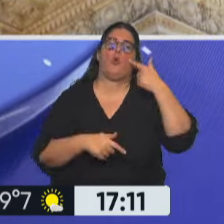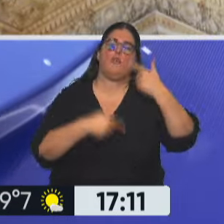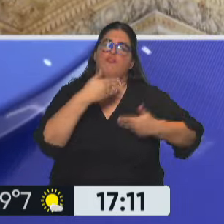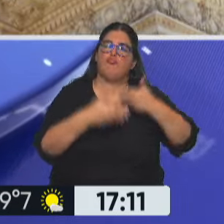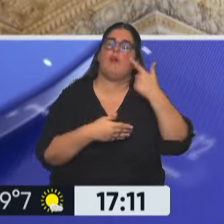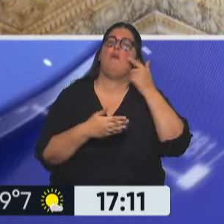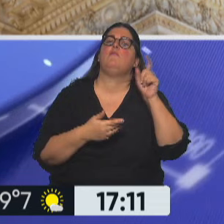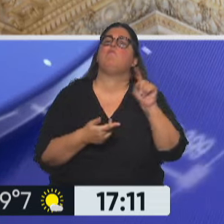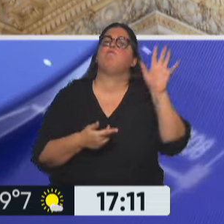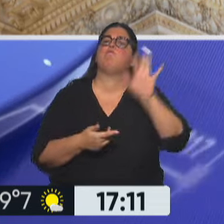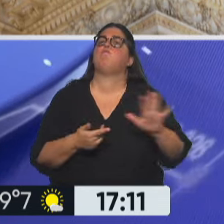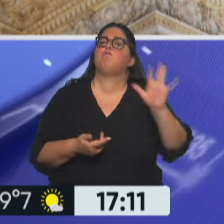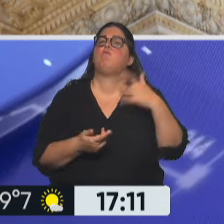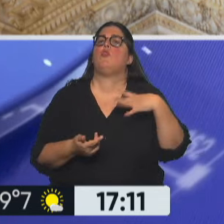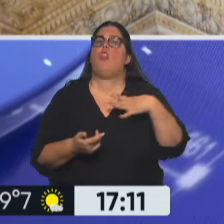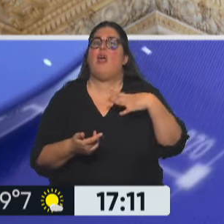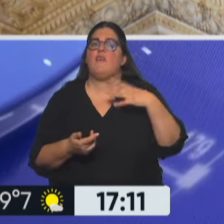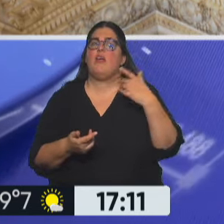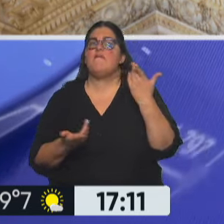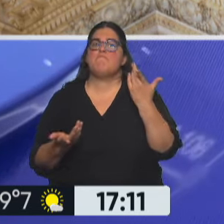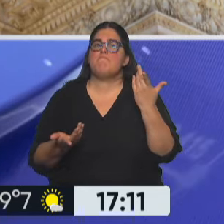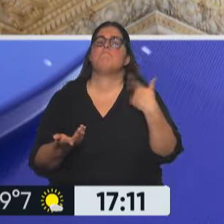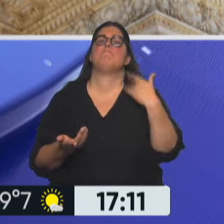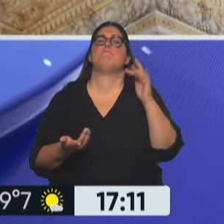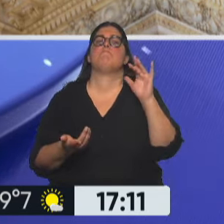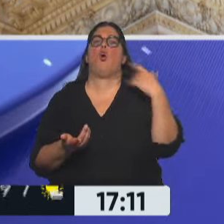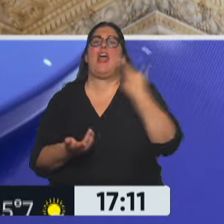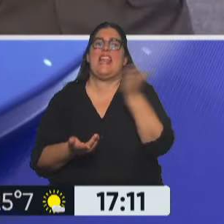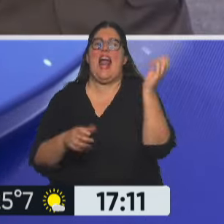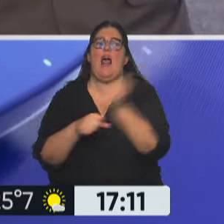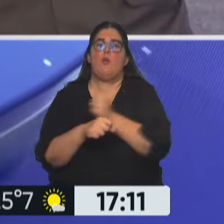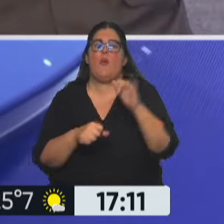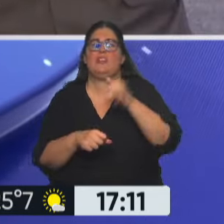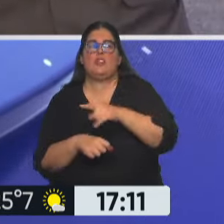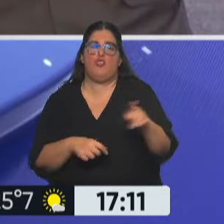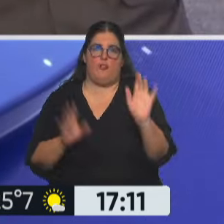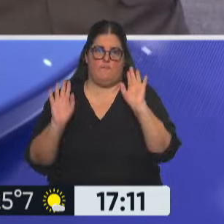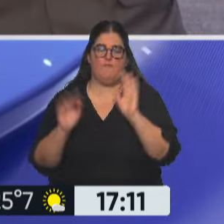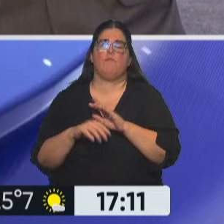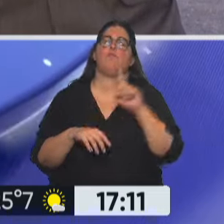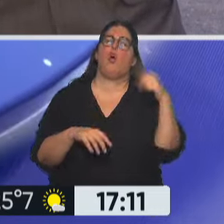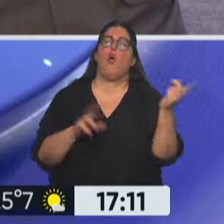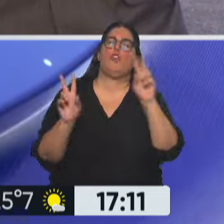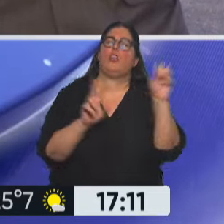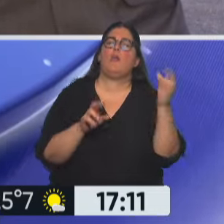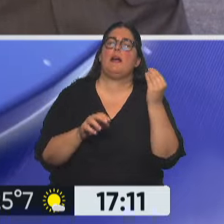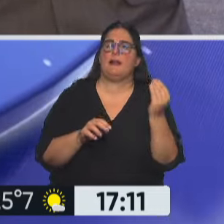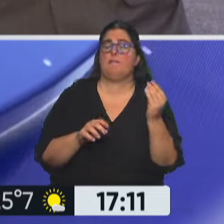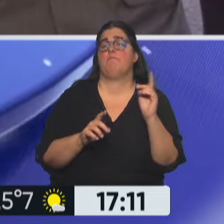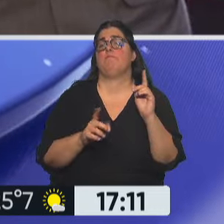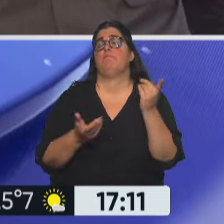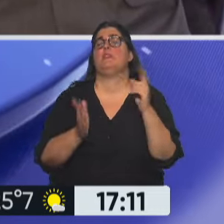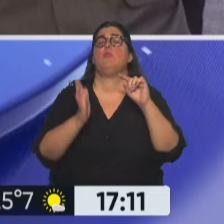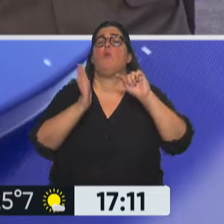incógnita si finalmente va a poder ser aprobada de forma general. Y además, otro de los puntos es qué va a suceder con algunos temas